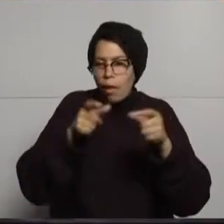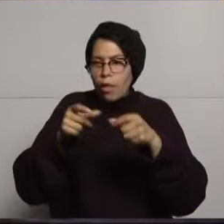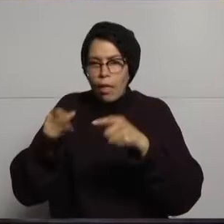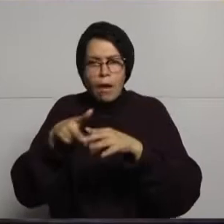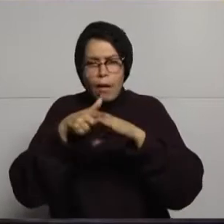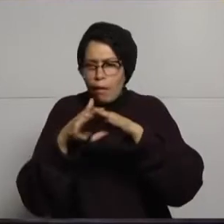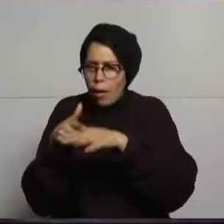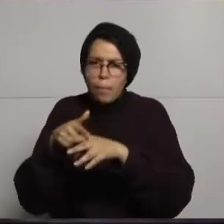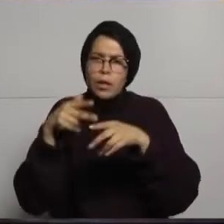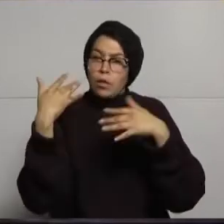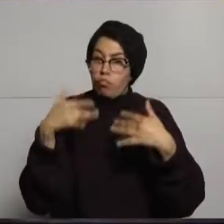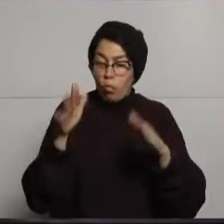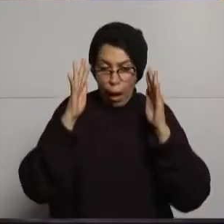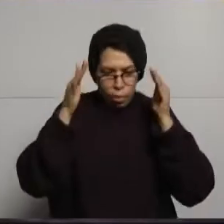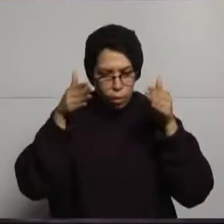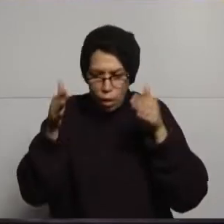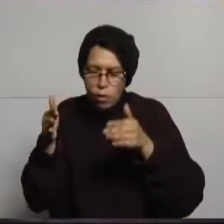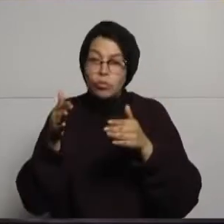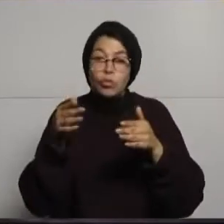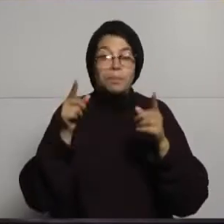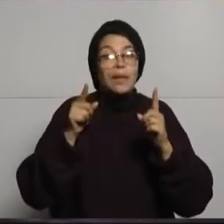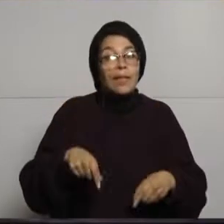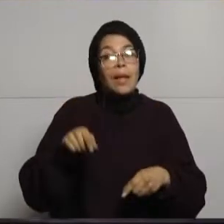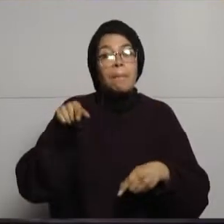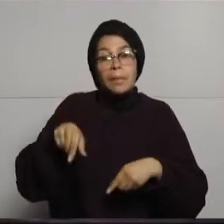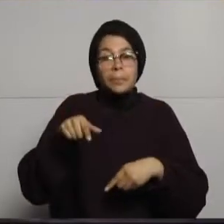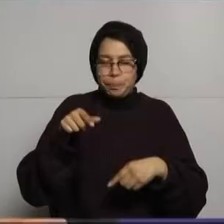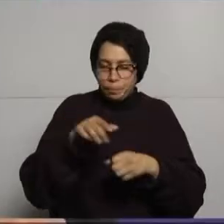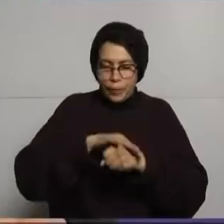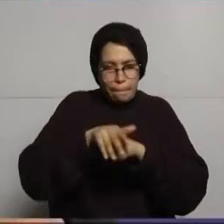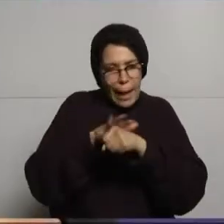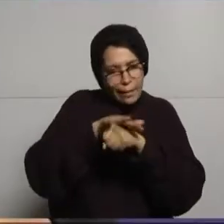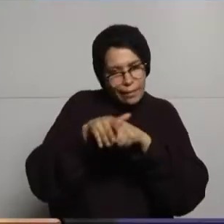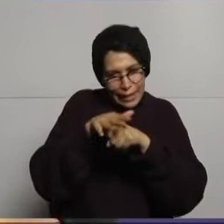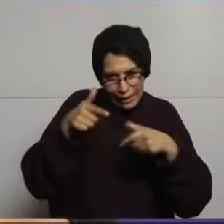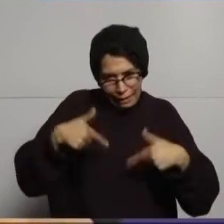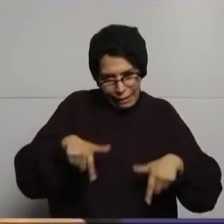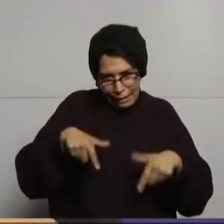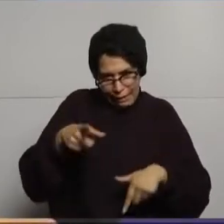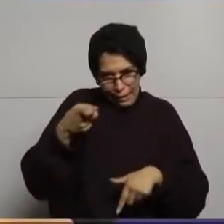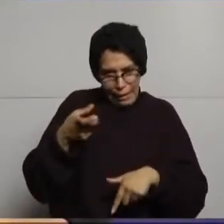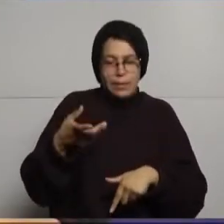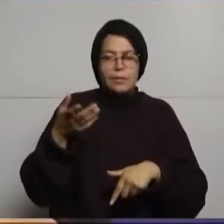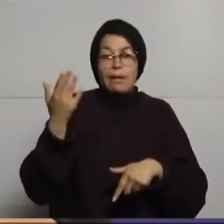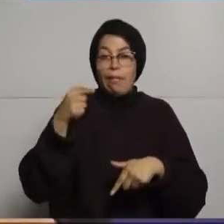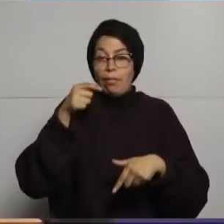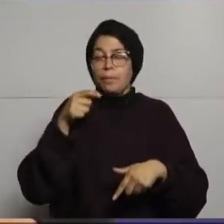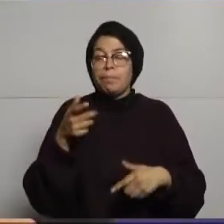una hermosa idea que surgió del intendente Daniel Martínez y de la Unidad de Economía Social y Solidaria, pero que tuvo un enorme